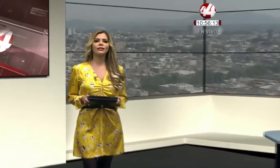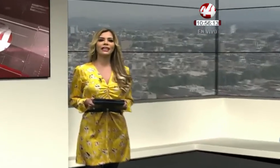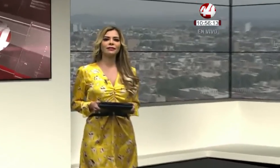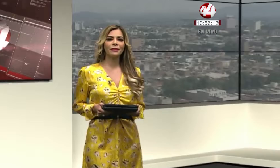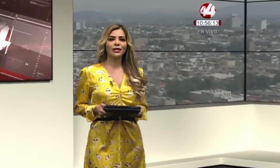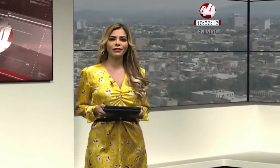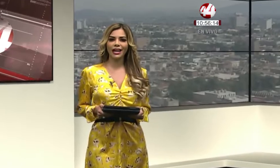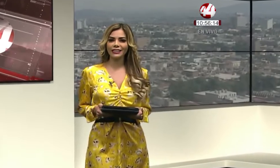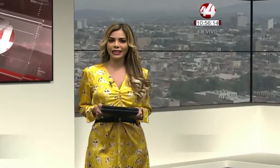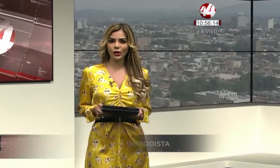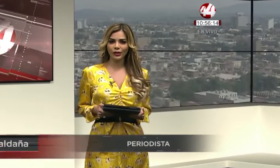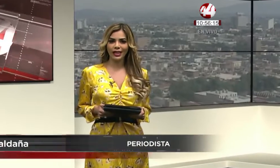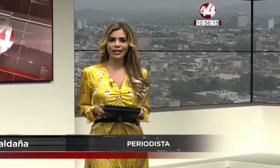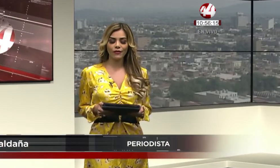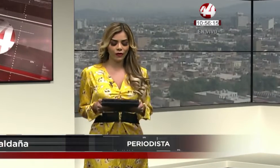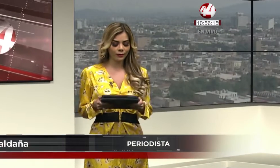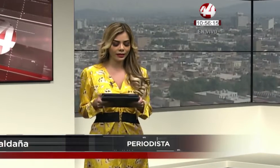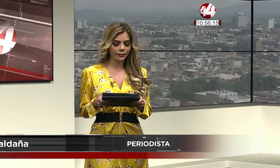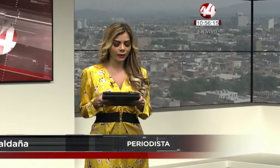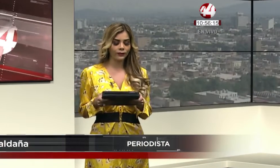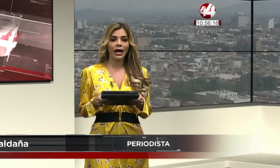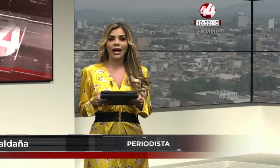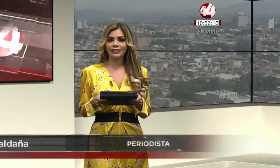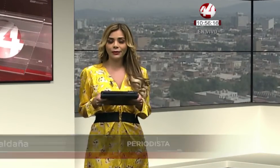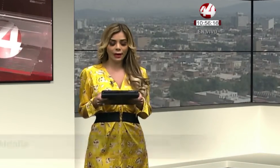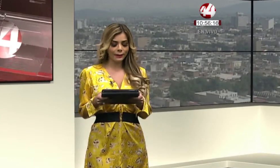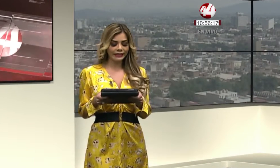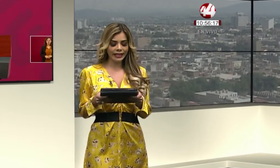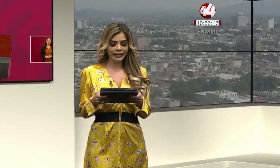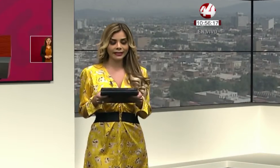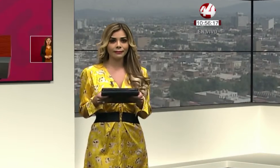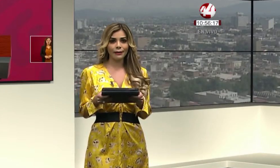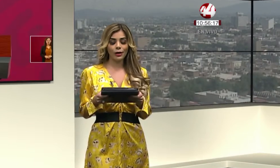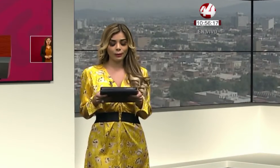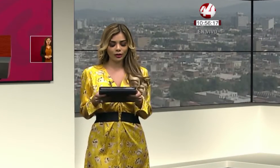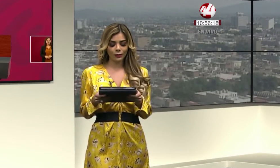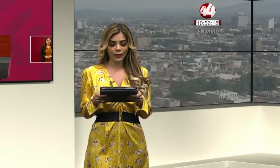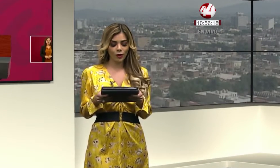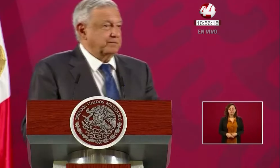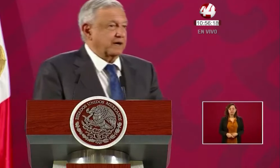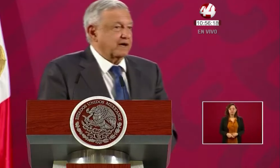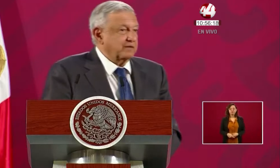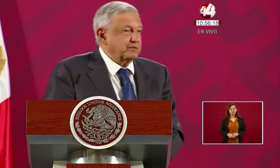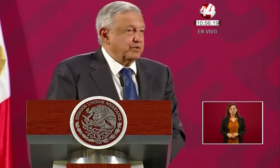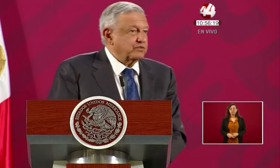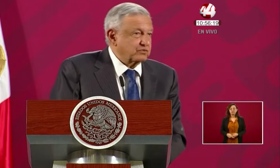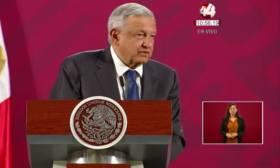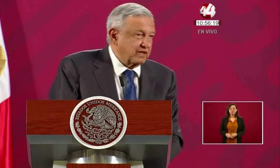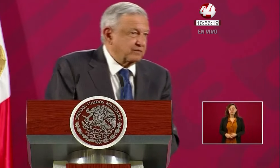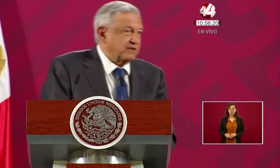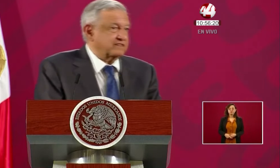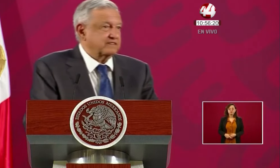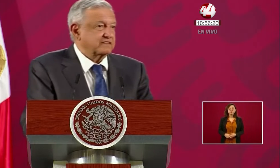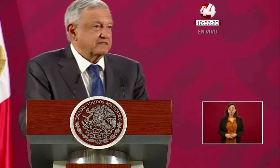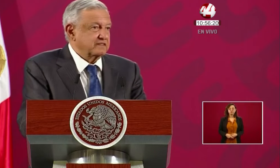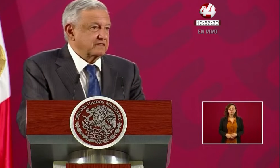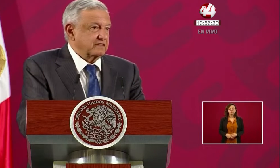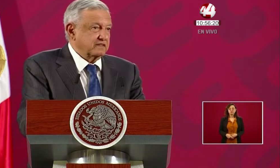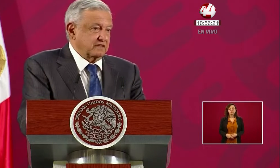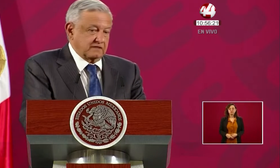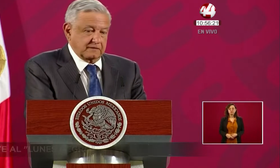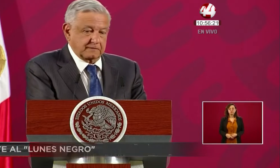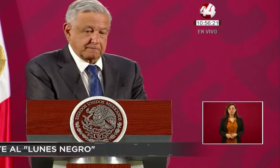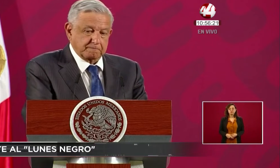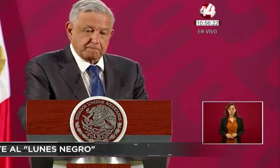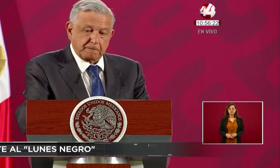¿Qué tal? Muy buenos días, bienvenidos a este corte informativo. Asegura el presidente Andrés Manuel López Obrador que el peso mexicano logró resistir